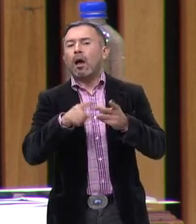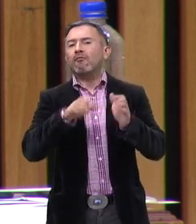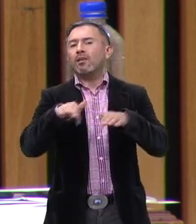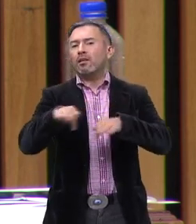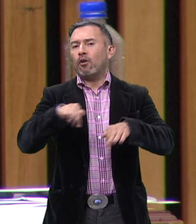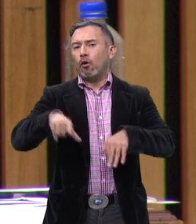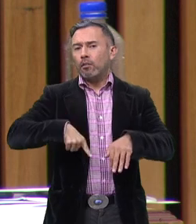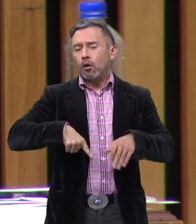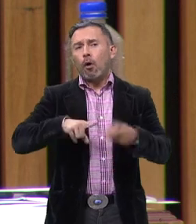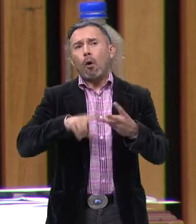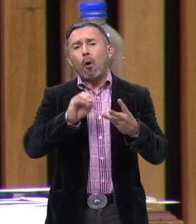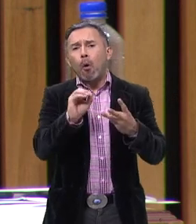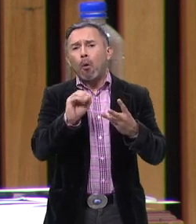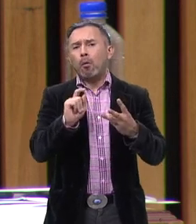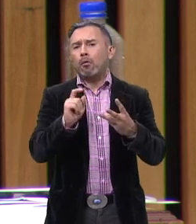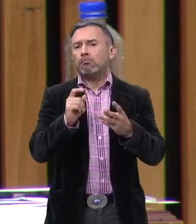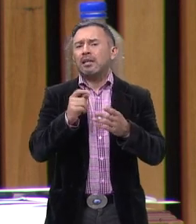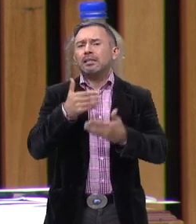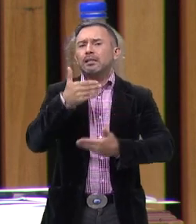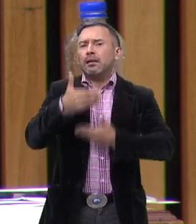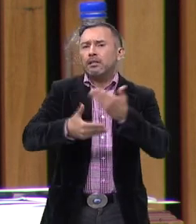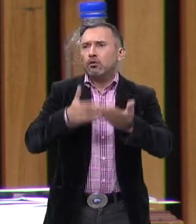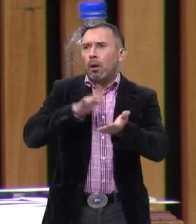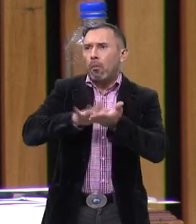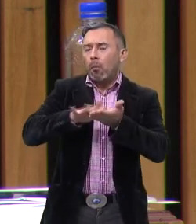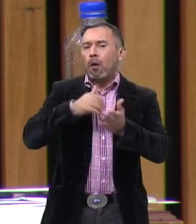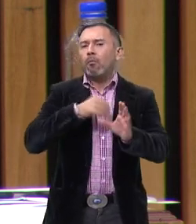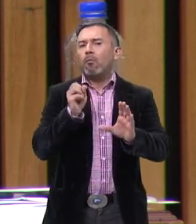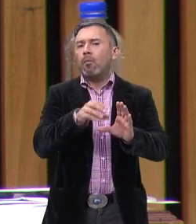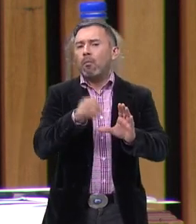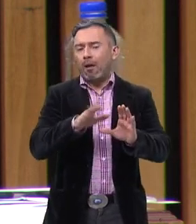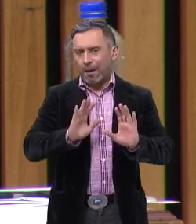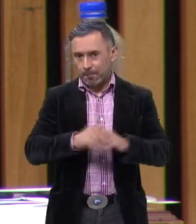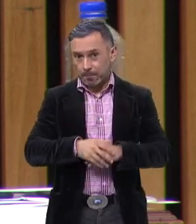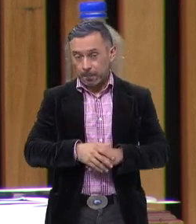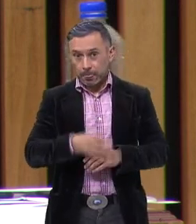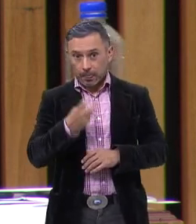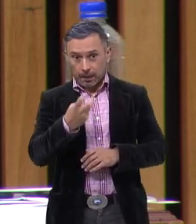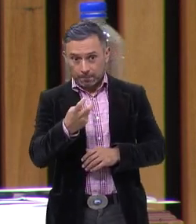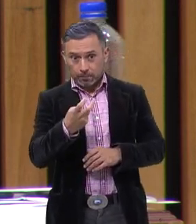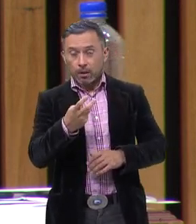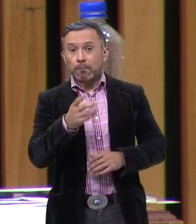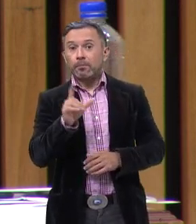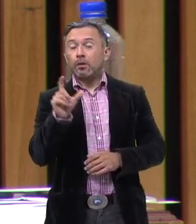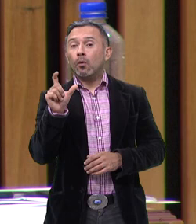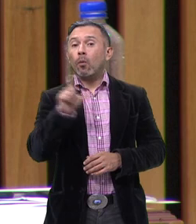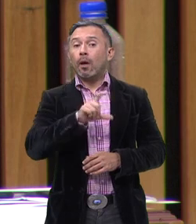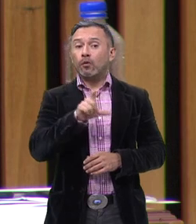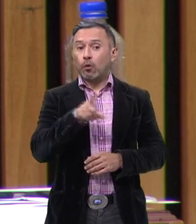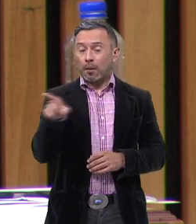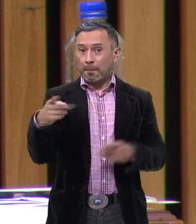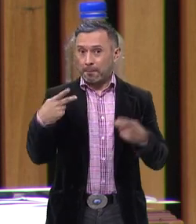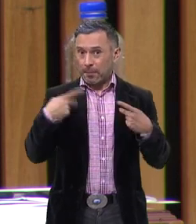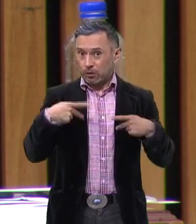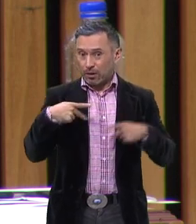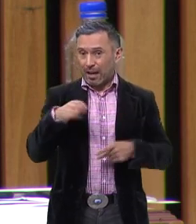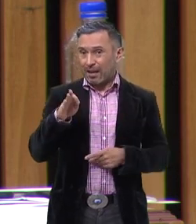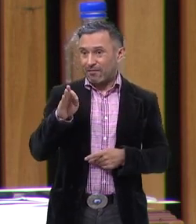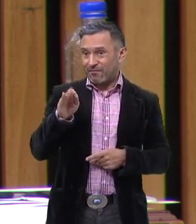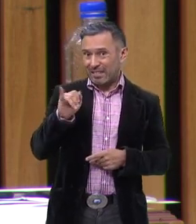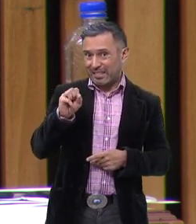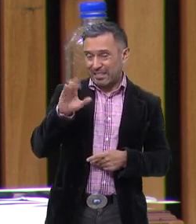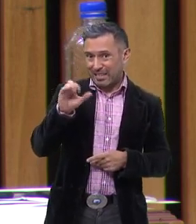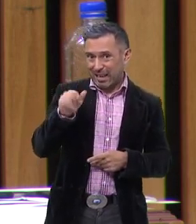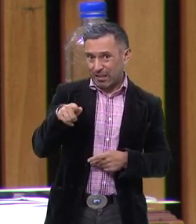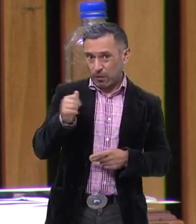en su caso como prestador de servicios en ese momento cuando se le paga a una persona física el dinero deja de